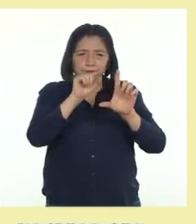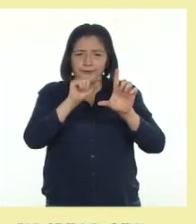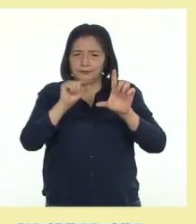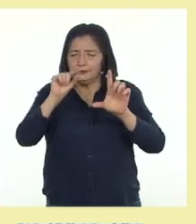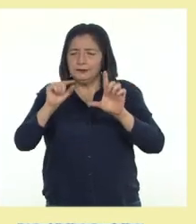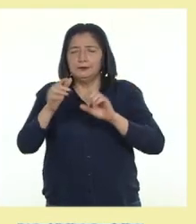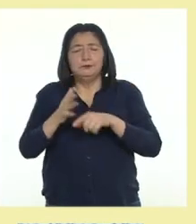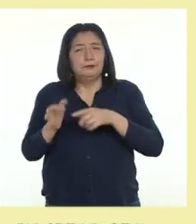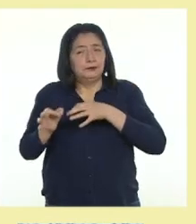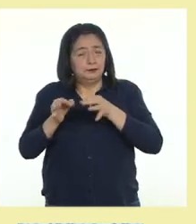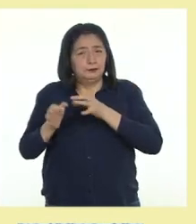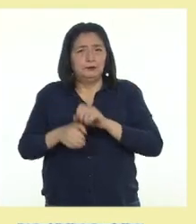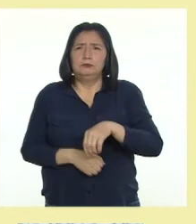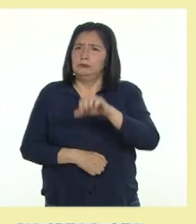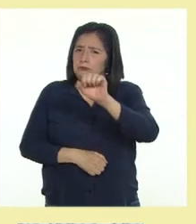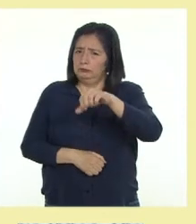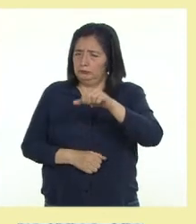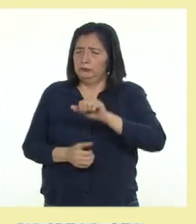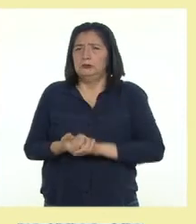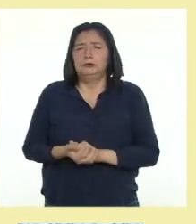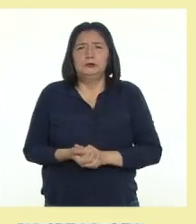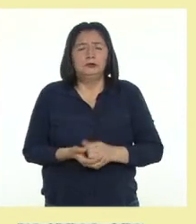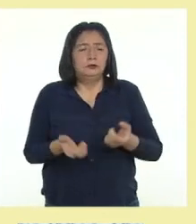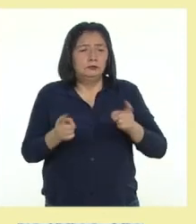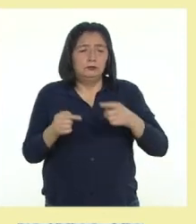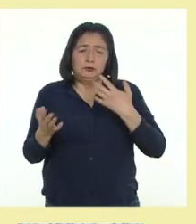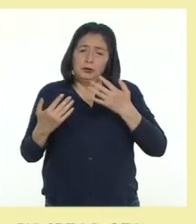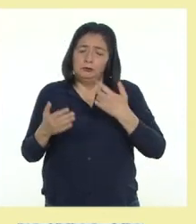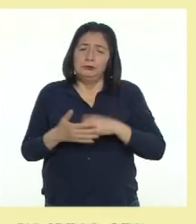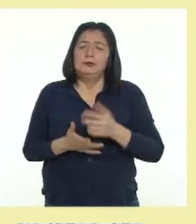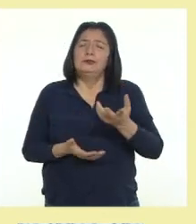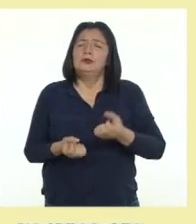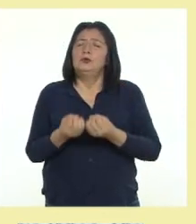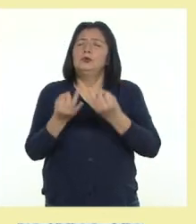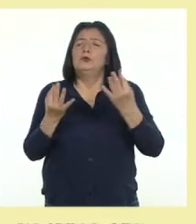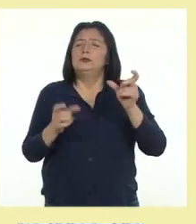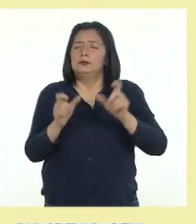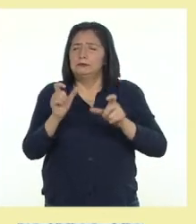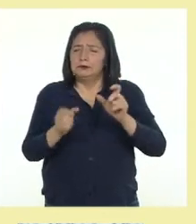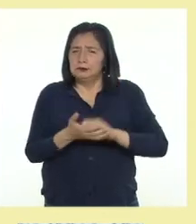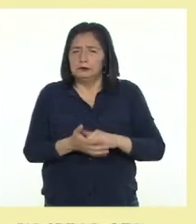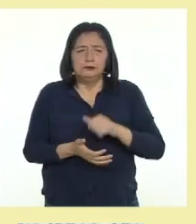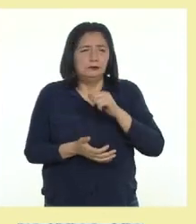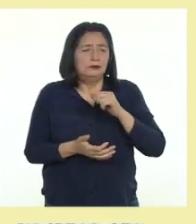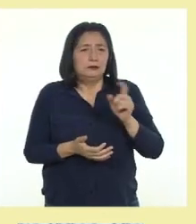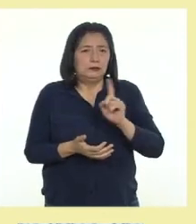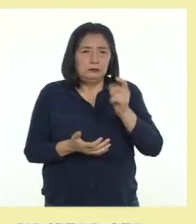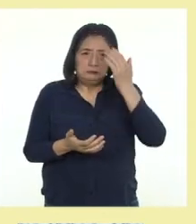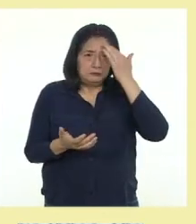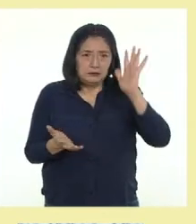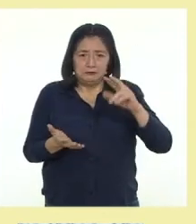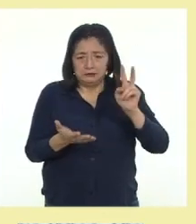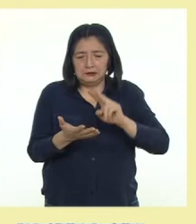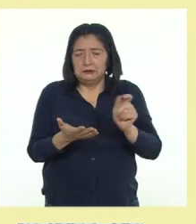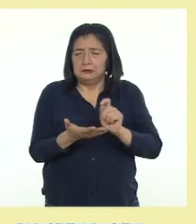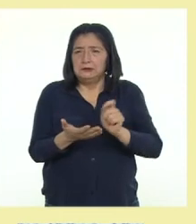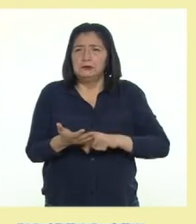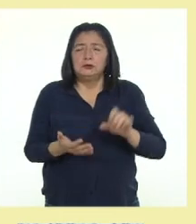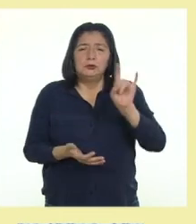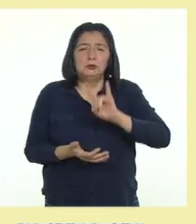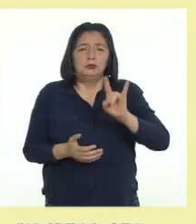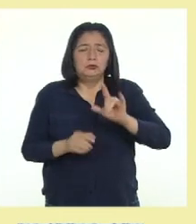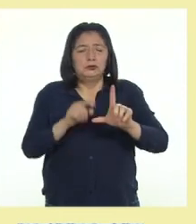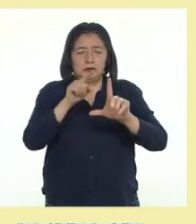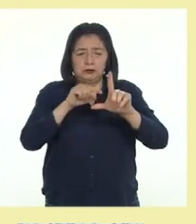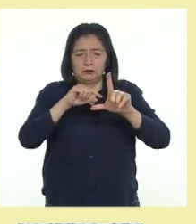expresar conclusiones? Claro que sí. Cuando hablé sobre la cantidad de personas que no saben leer ni escribir, usé un gráfico